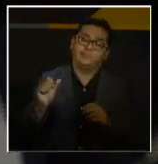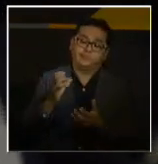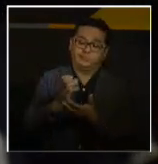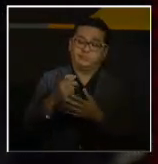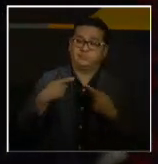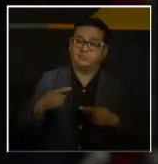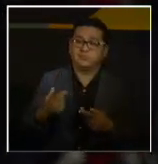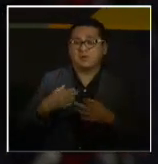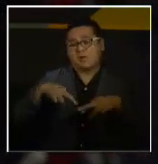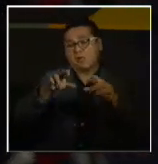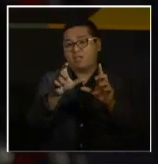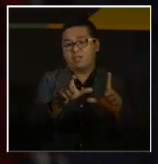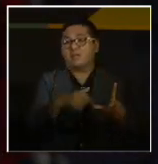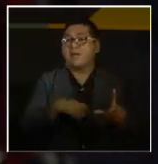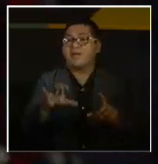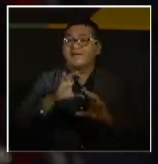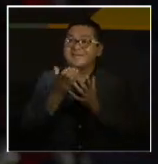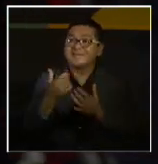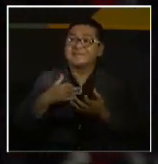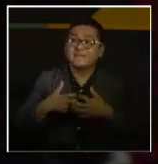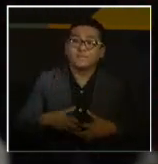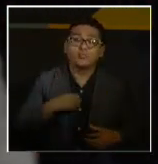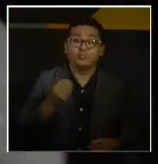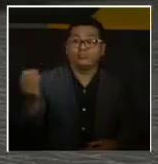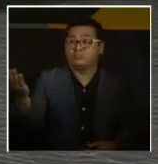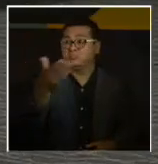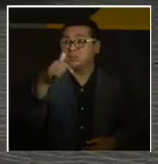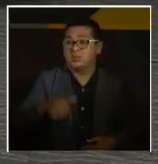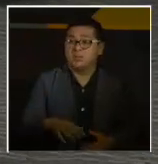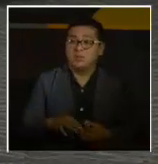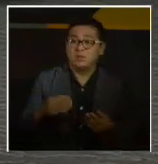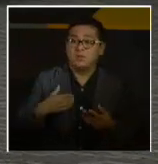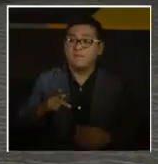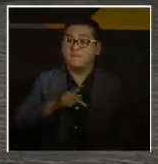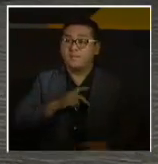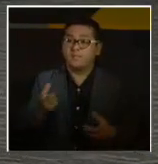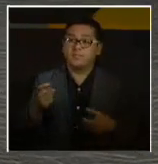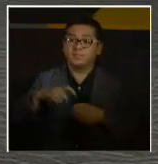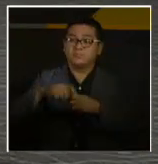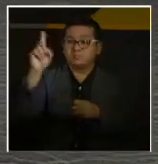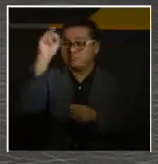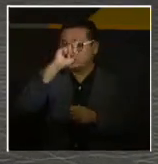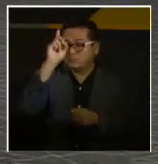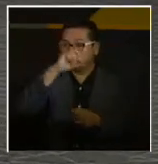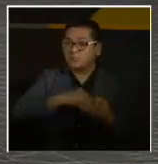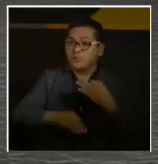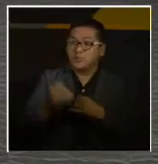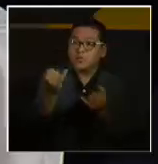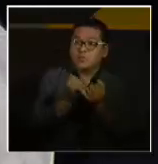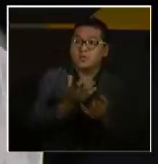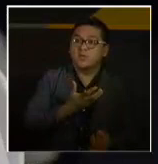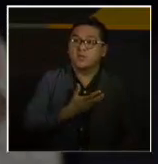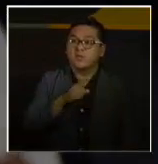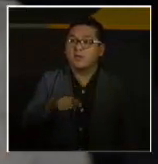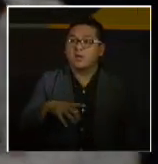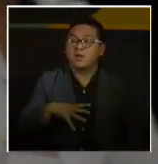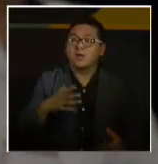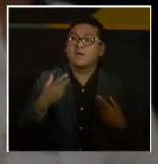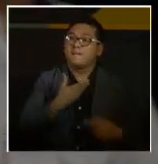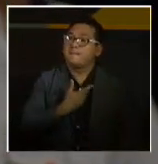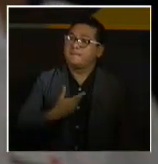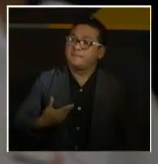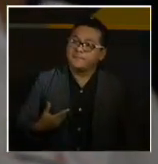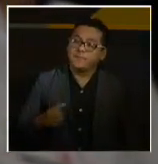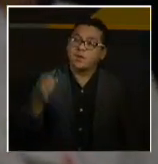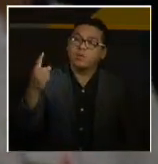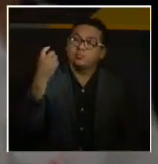ciudadanos, representantes de las cámaras empresariales, muchos de los aquí presentes son miembros de este consejo, donde además tenemos a los presidentes